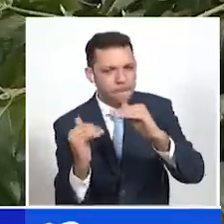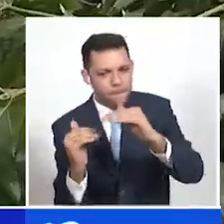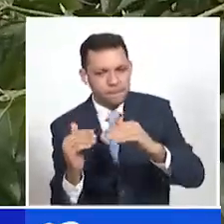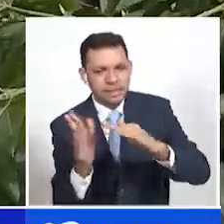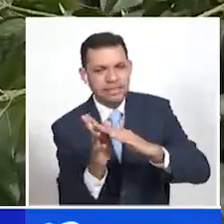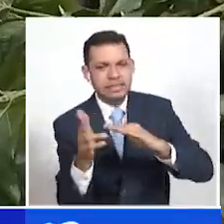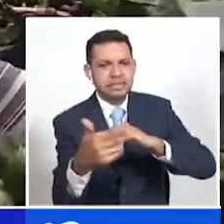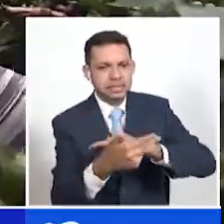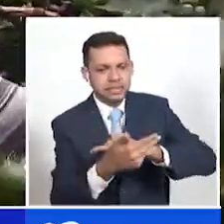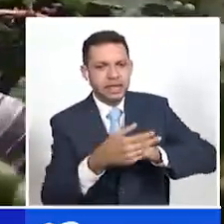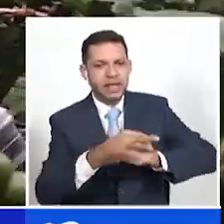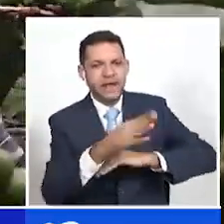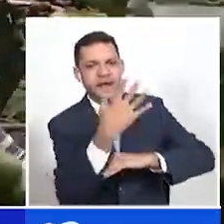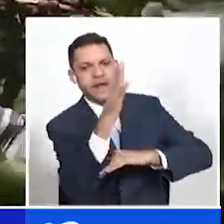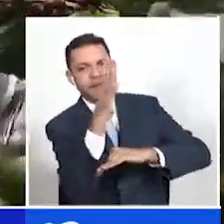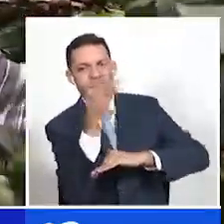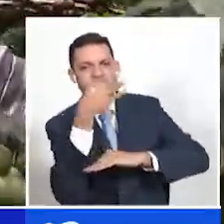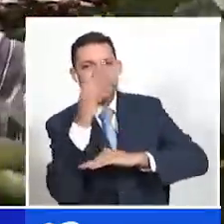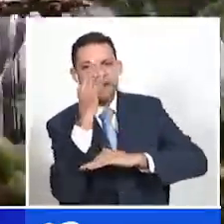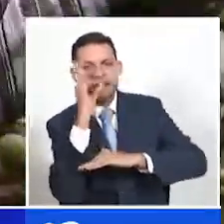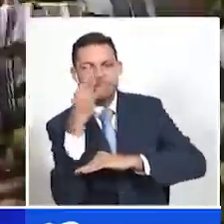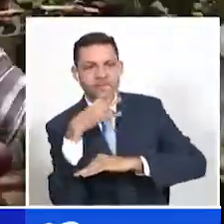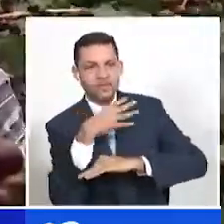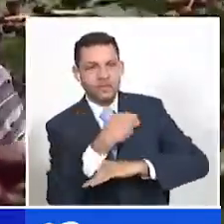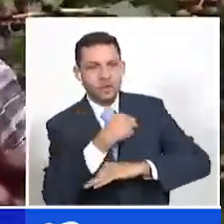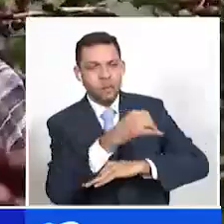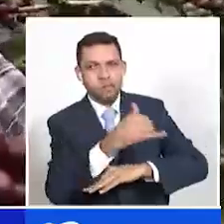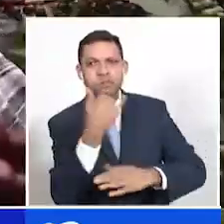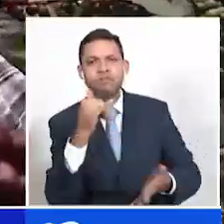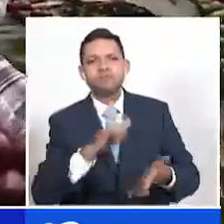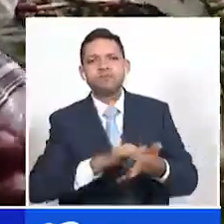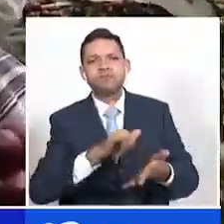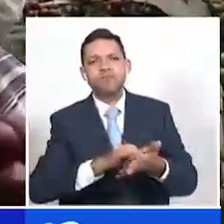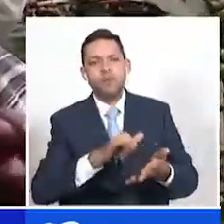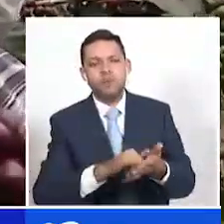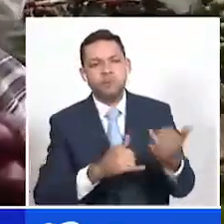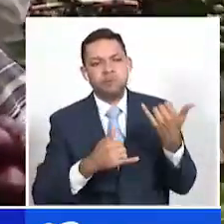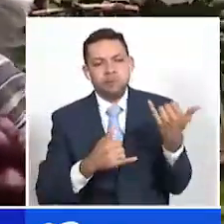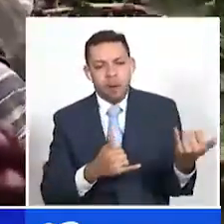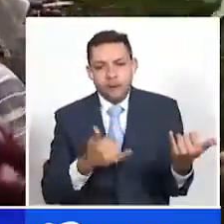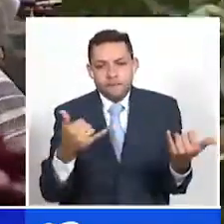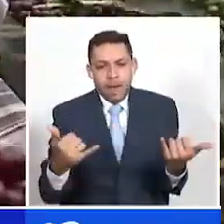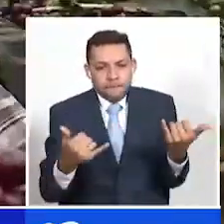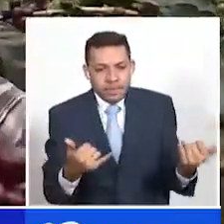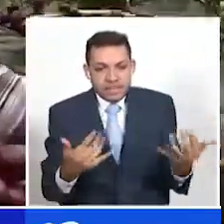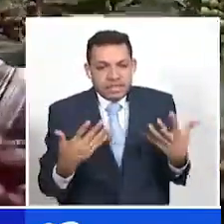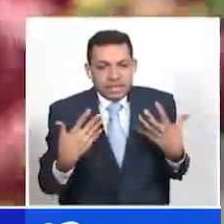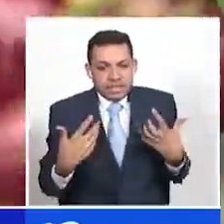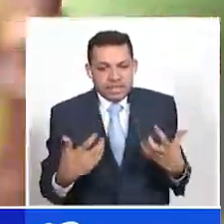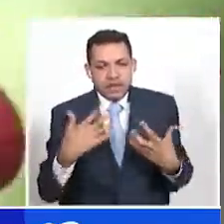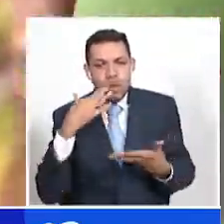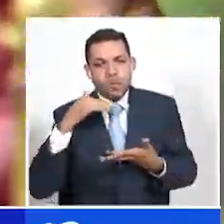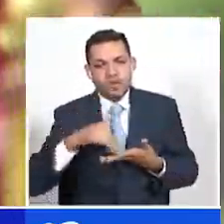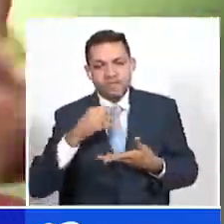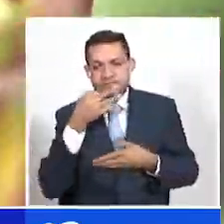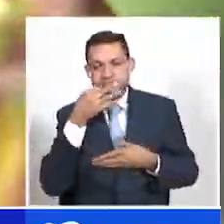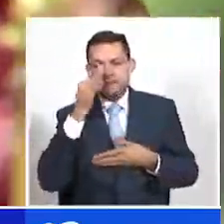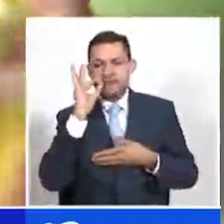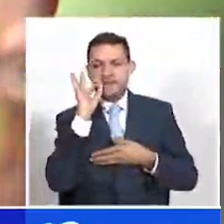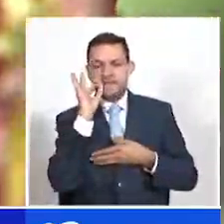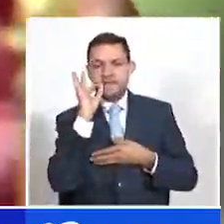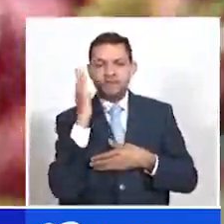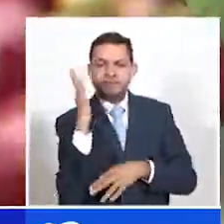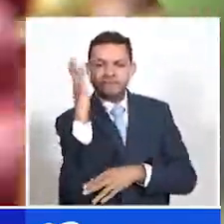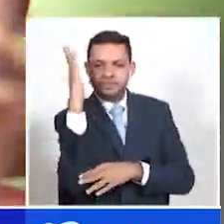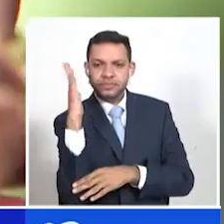Hay gente, y en eso sí, usted tiene razón, hay gente que quiere regresar a la caficultura. Estamos viendo un movimiento